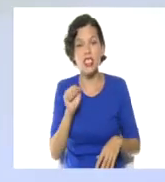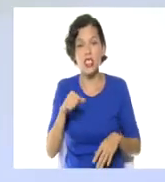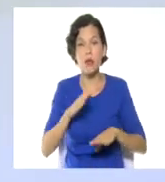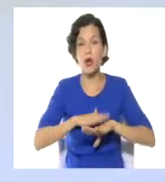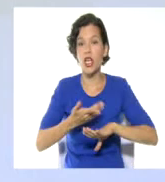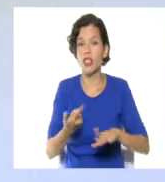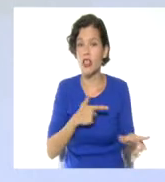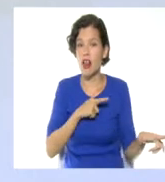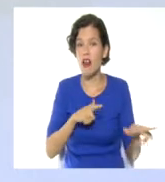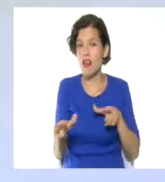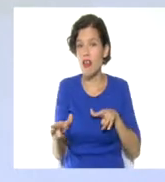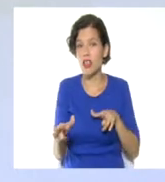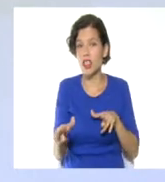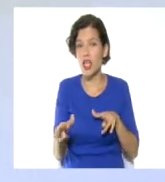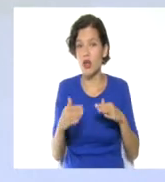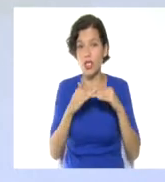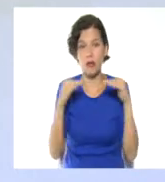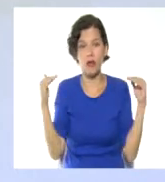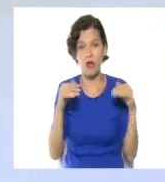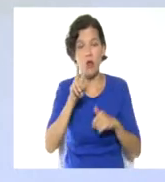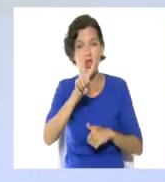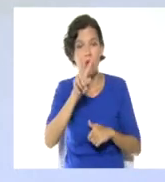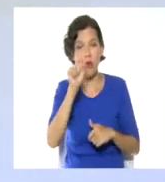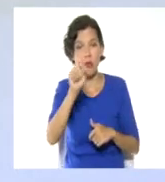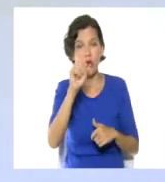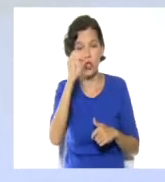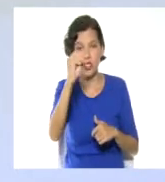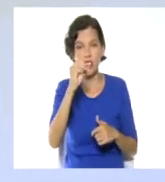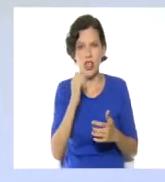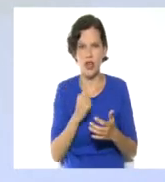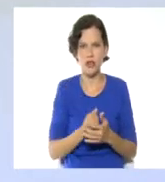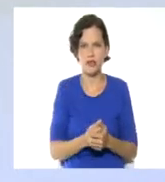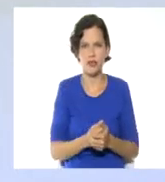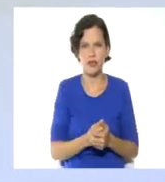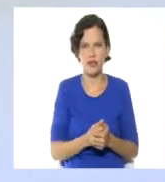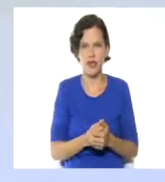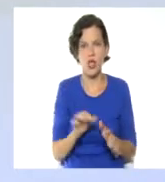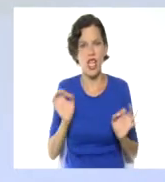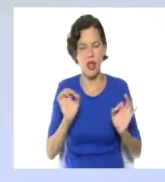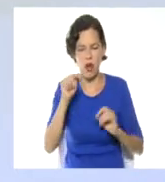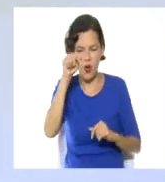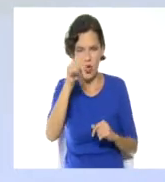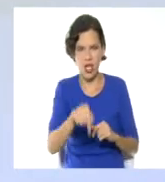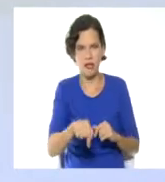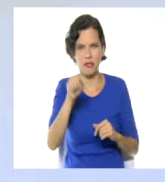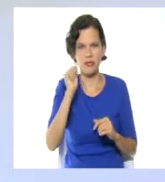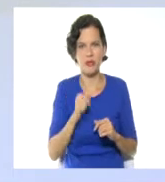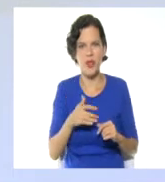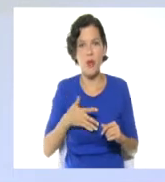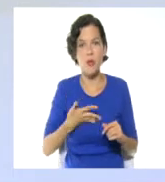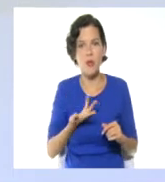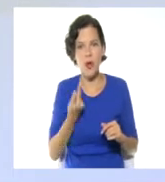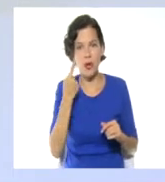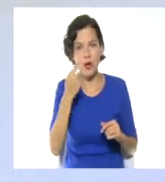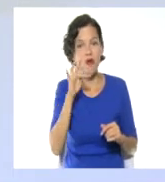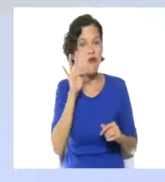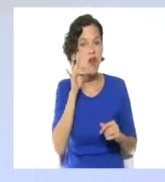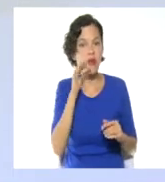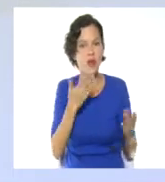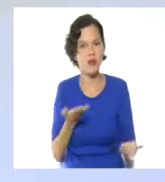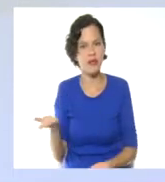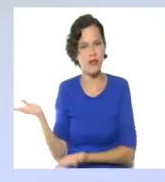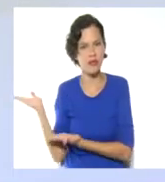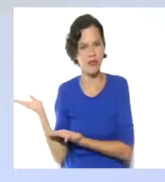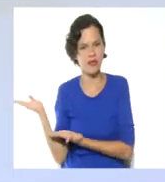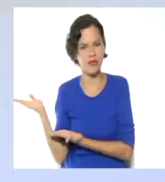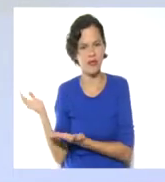total disposición nuestra plataforma 2.0, está totalmente activa con tan solo un clic. Pueden seguirnos por Facebook y por